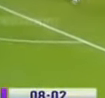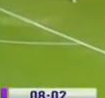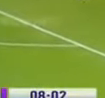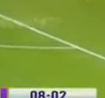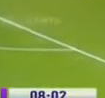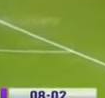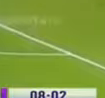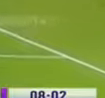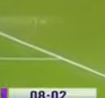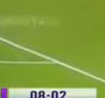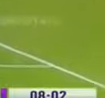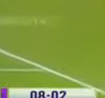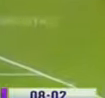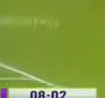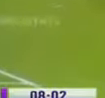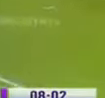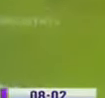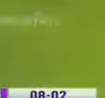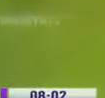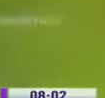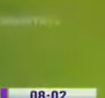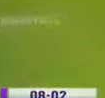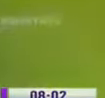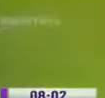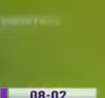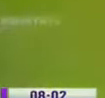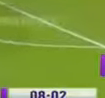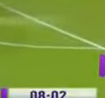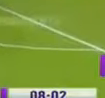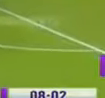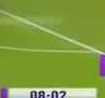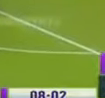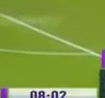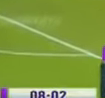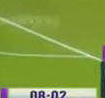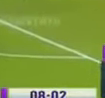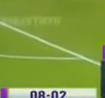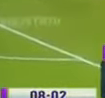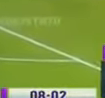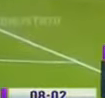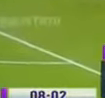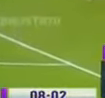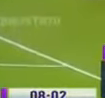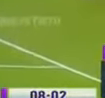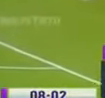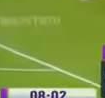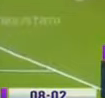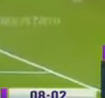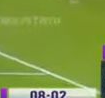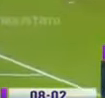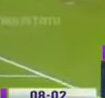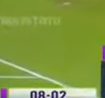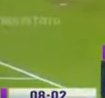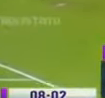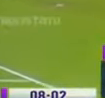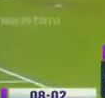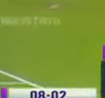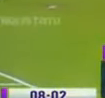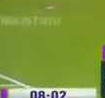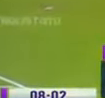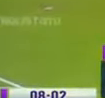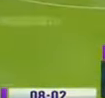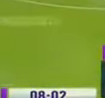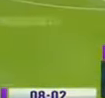el equipo ecuatoriano fue más efectivo que el equipo de Bolivia. En la tanda de penales, Intriago sentenció la serie a favor de los